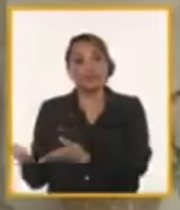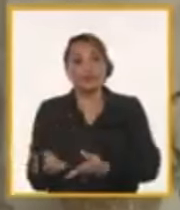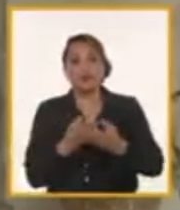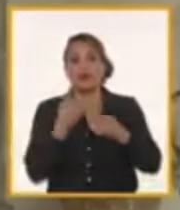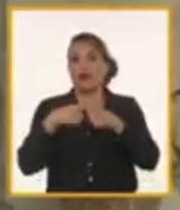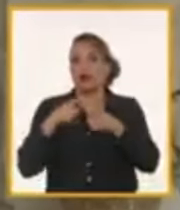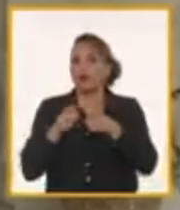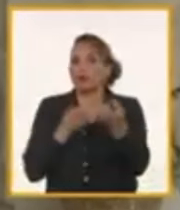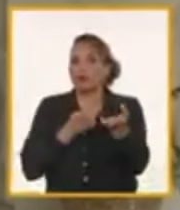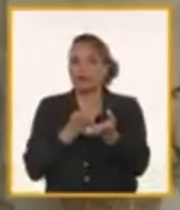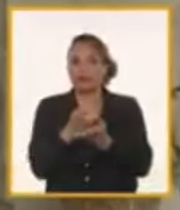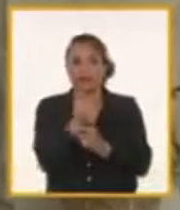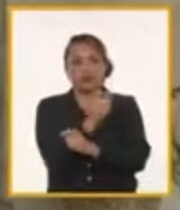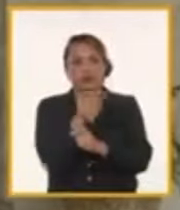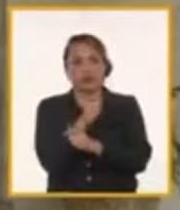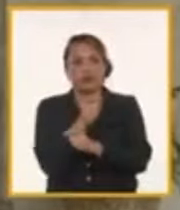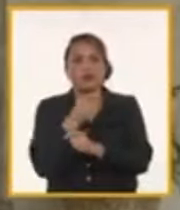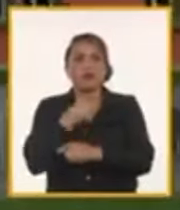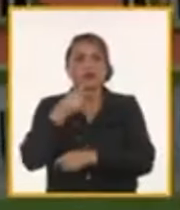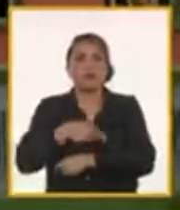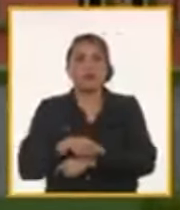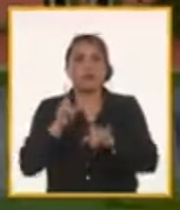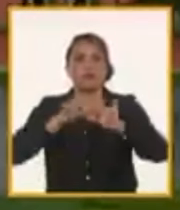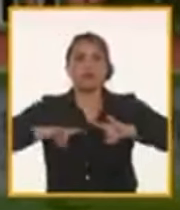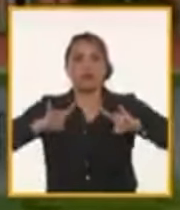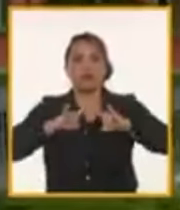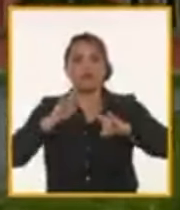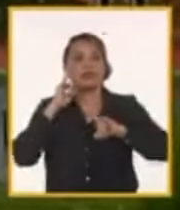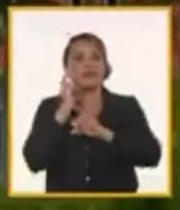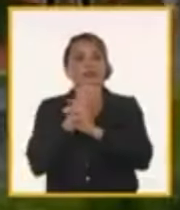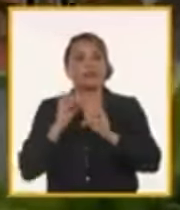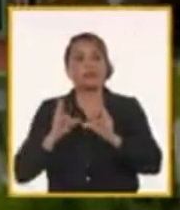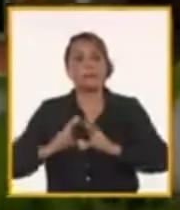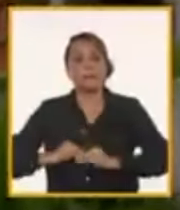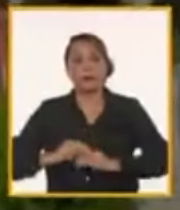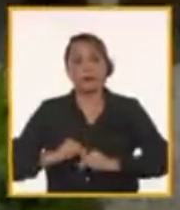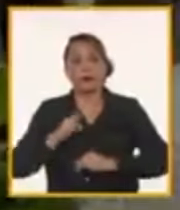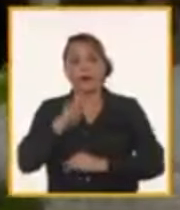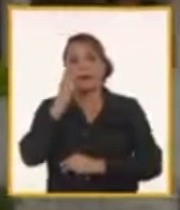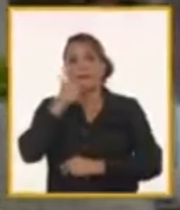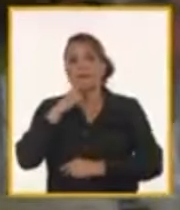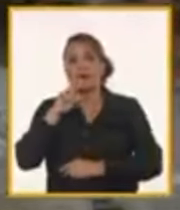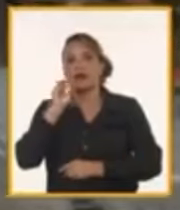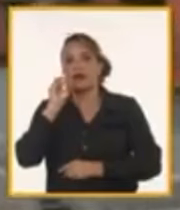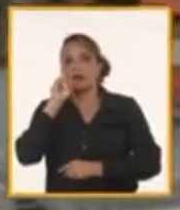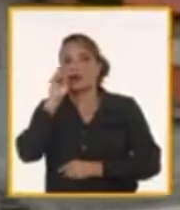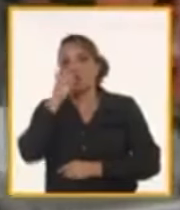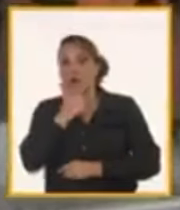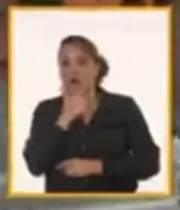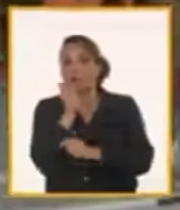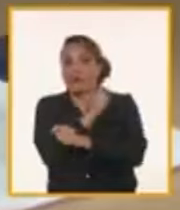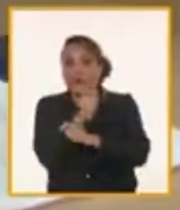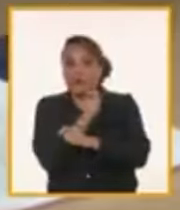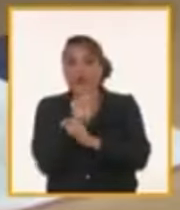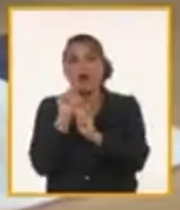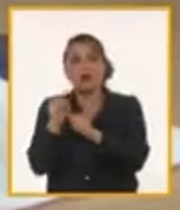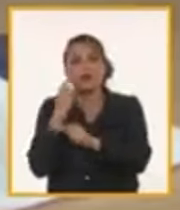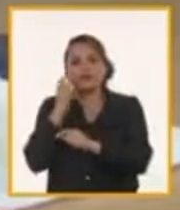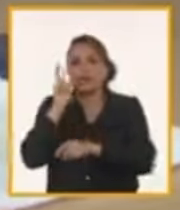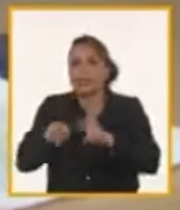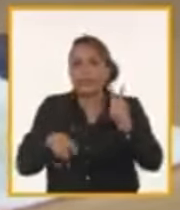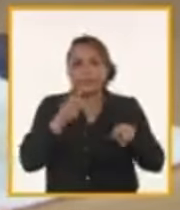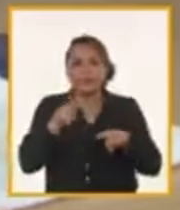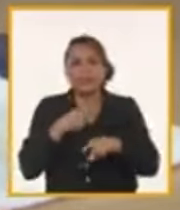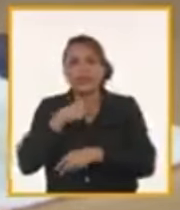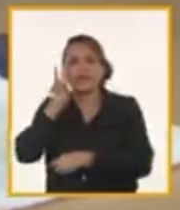educativa tal es el caso de la Universidad de ciencias pedagógicas varona cuyo claustro de profesores revisan y evalúan los